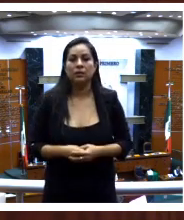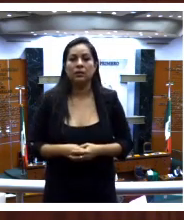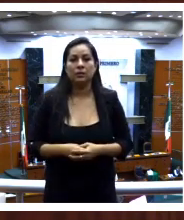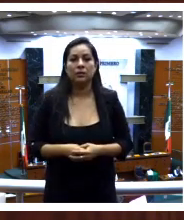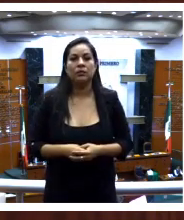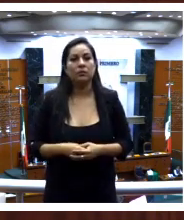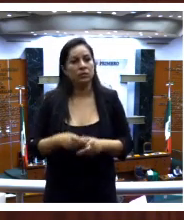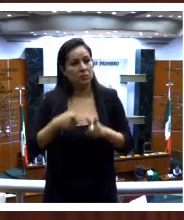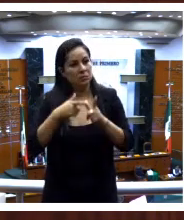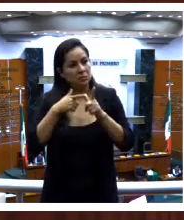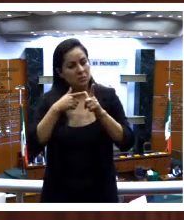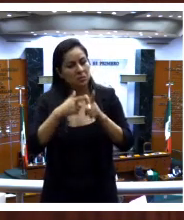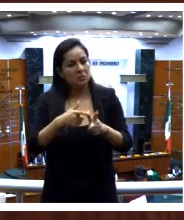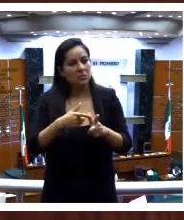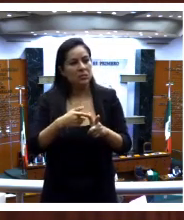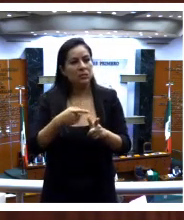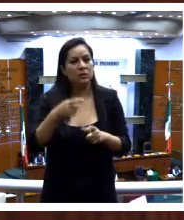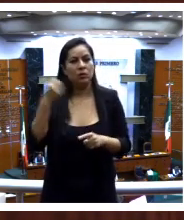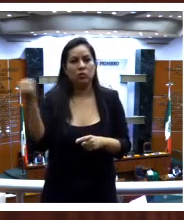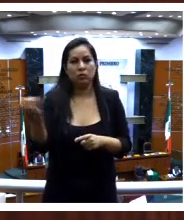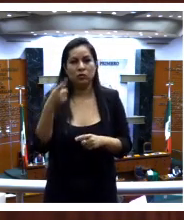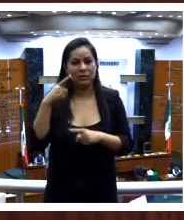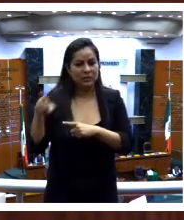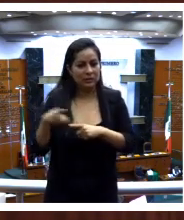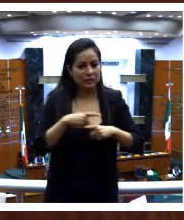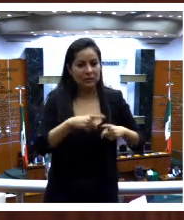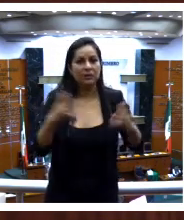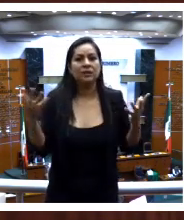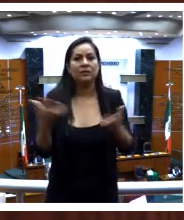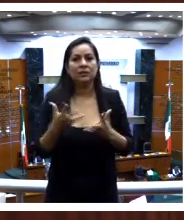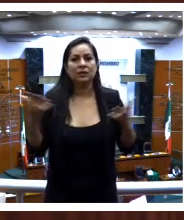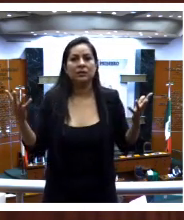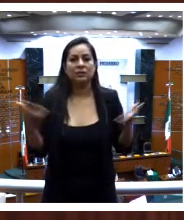Estuvimos dando seguimiento a los distintos foros que se hicieron